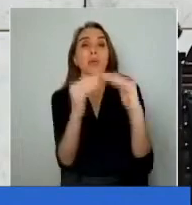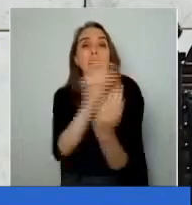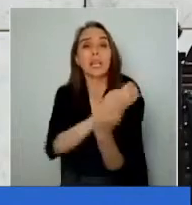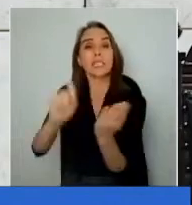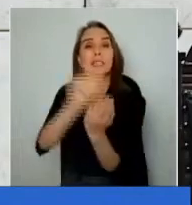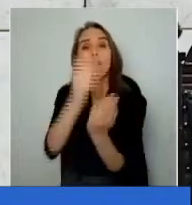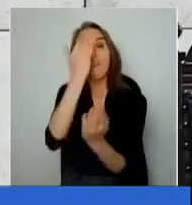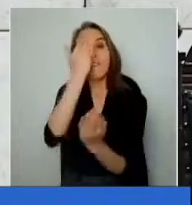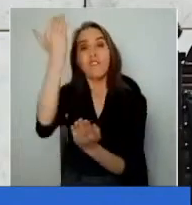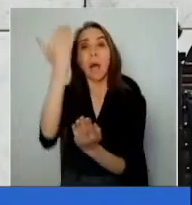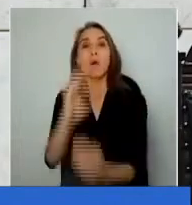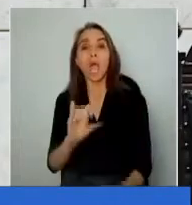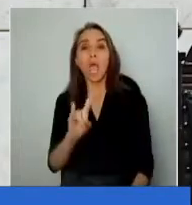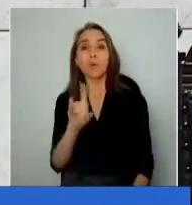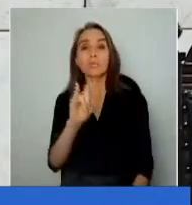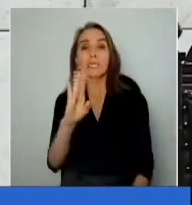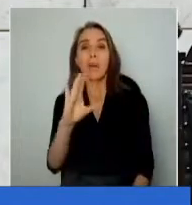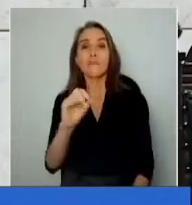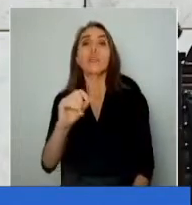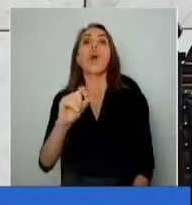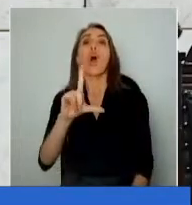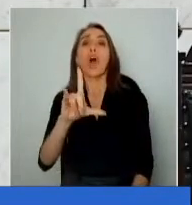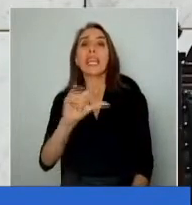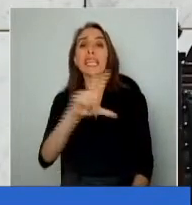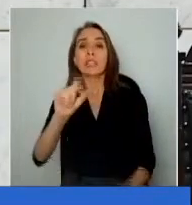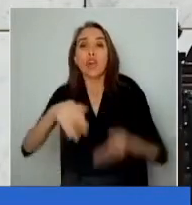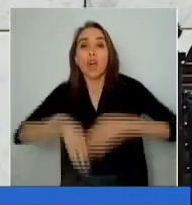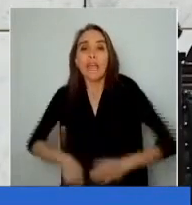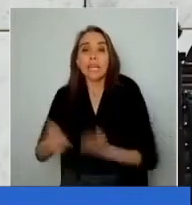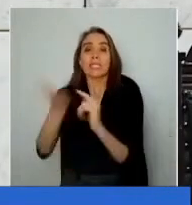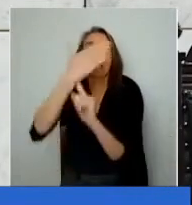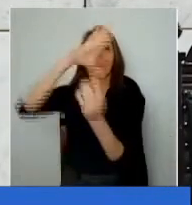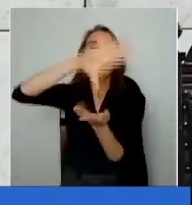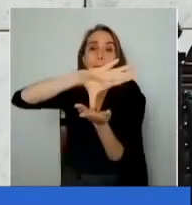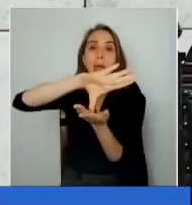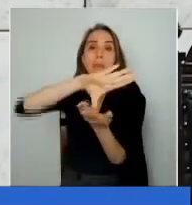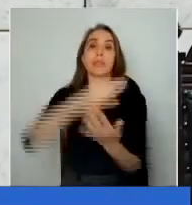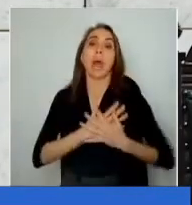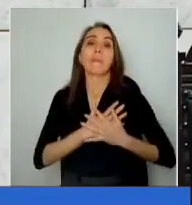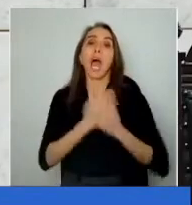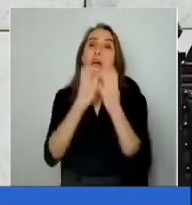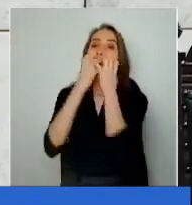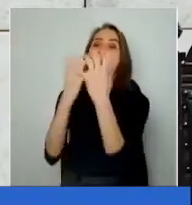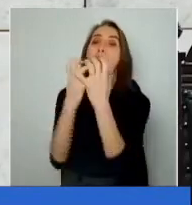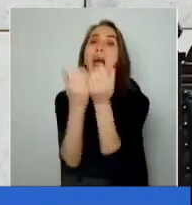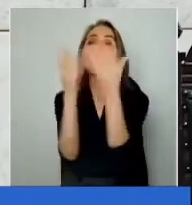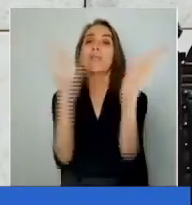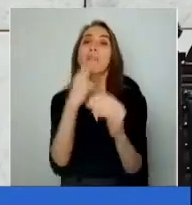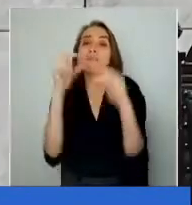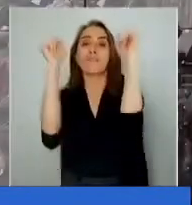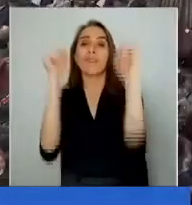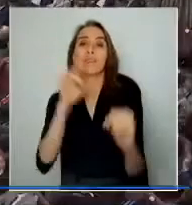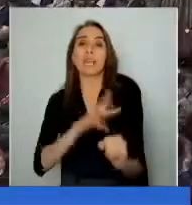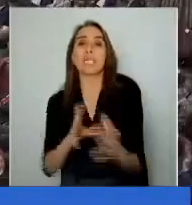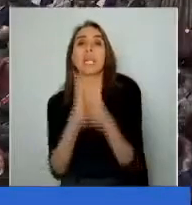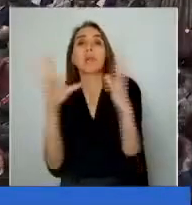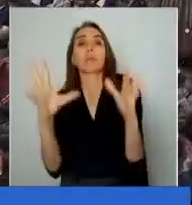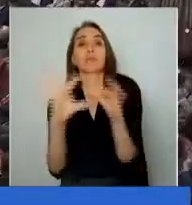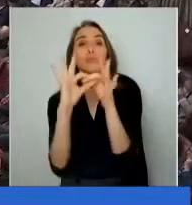naciste patria amada gritando libertad viva chile Muchas gracias